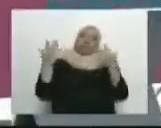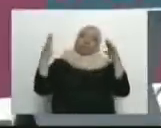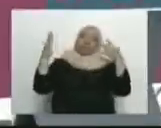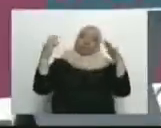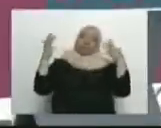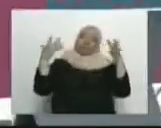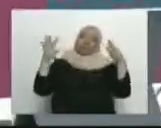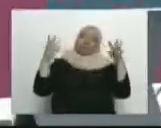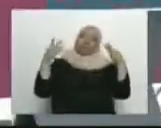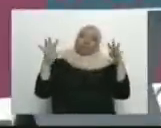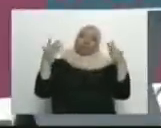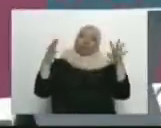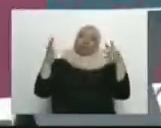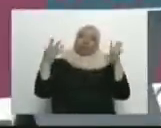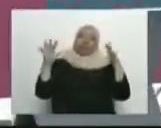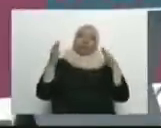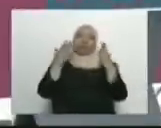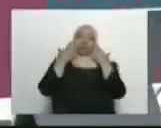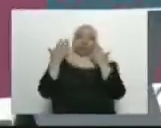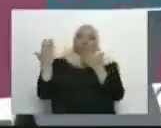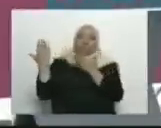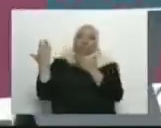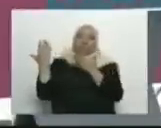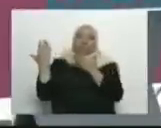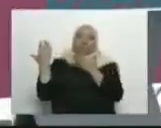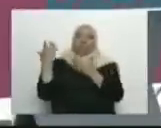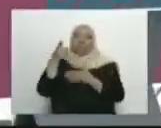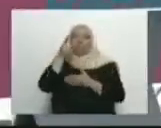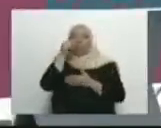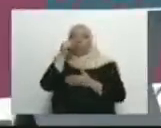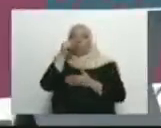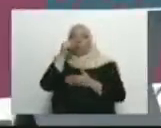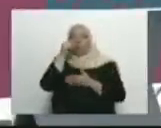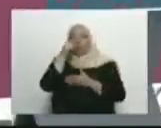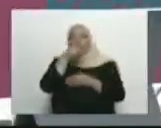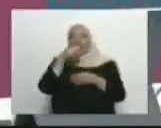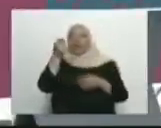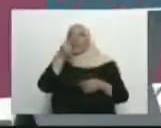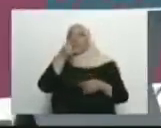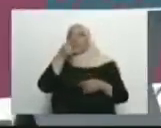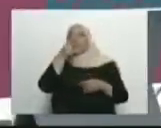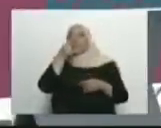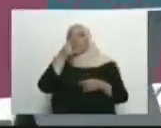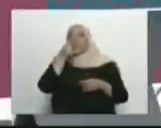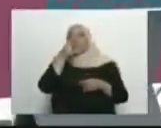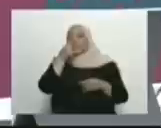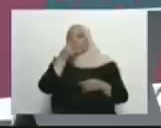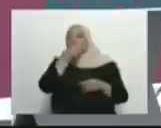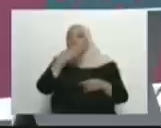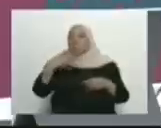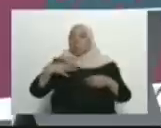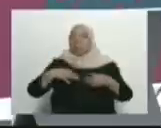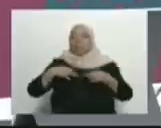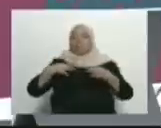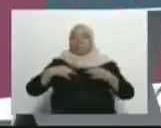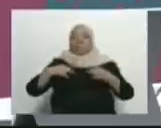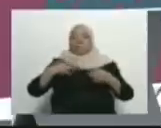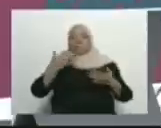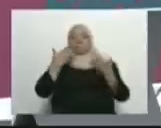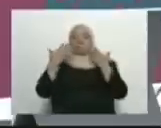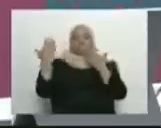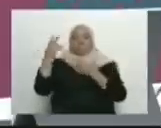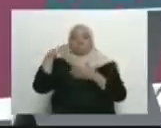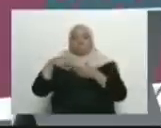Bueno, mayor general Santiago Infante, comandante general de la aviación militar